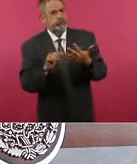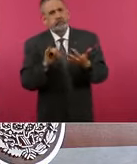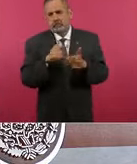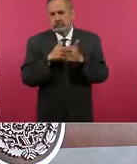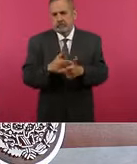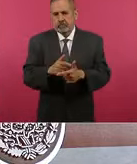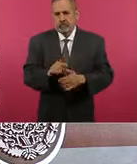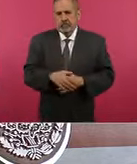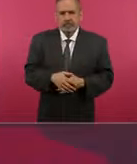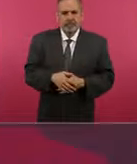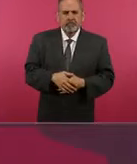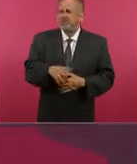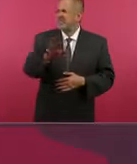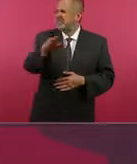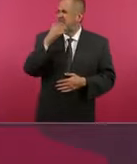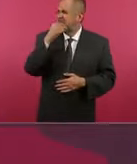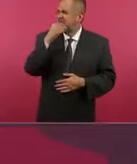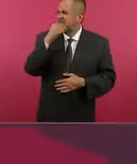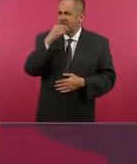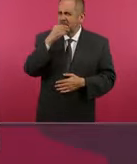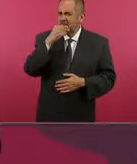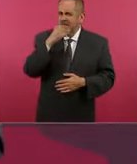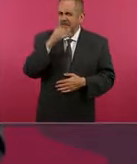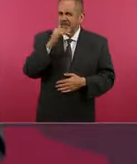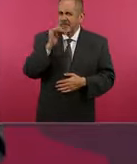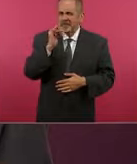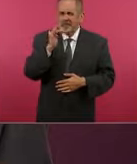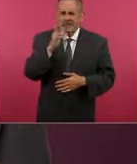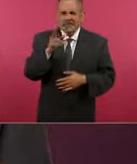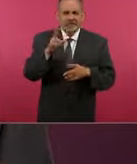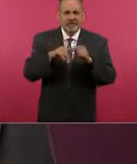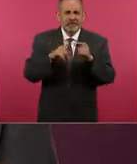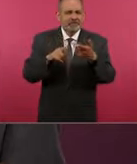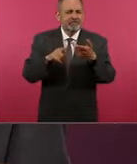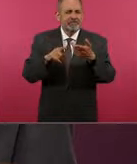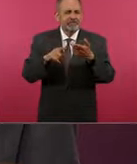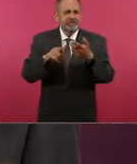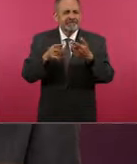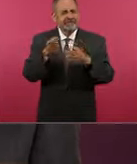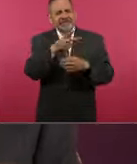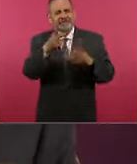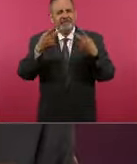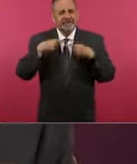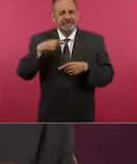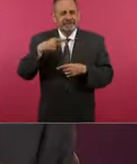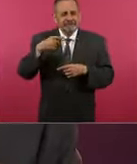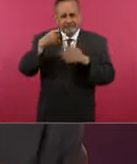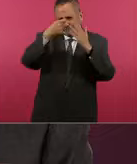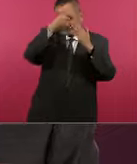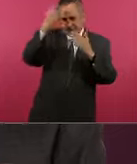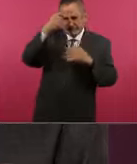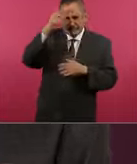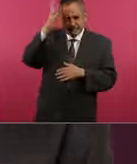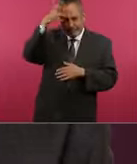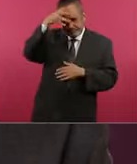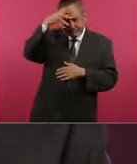Ya no está de moda, ¿verdad?, lo de los copetes. Entonces, se pueden